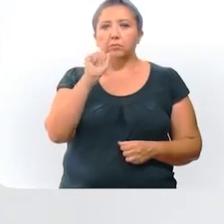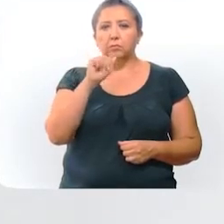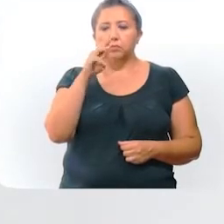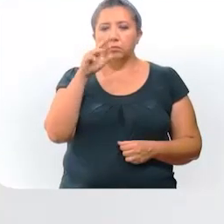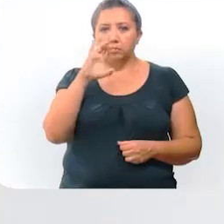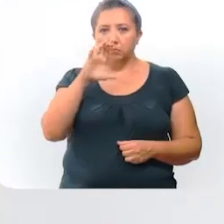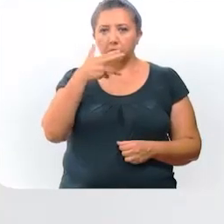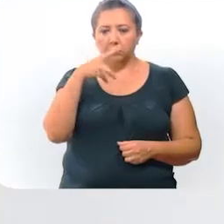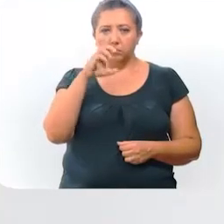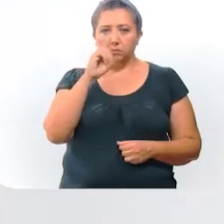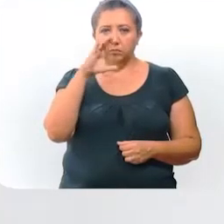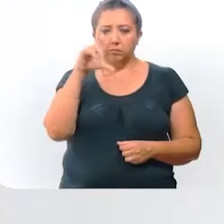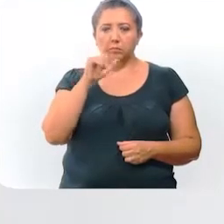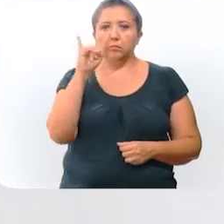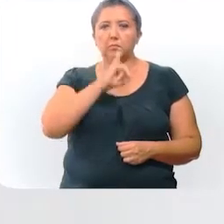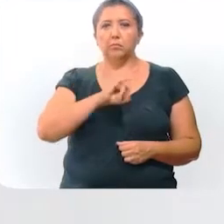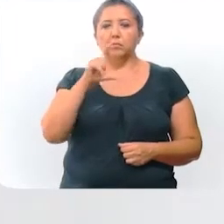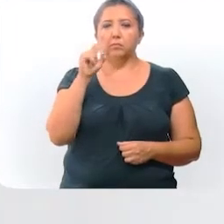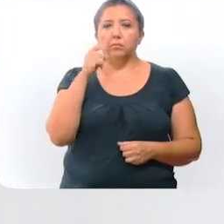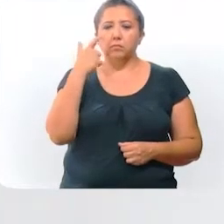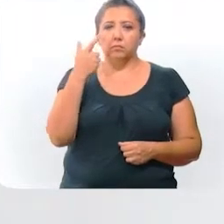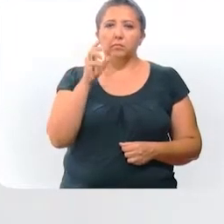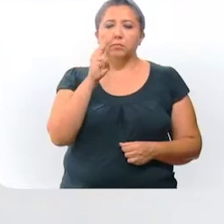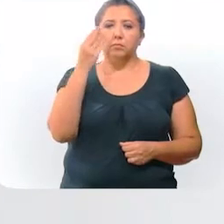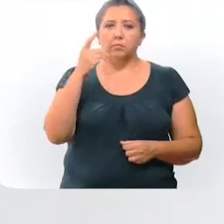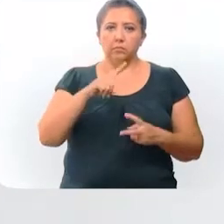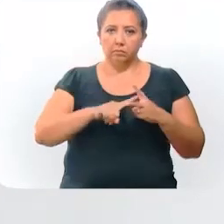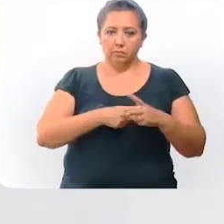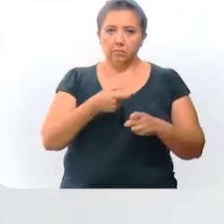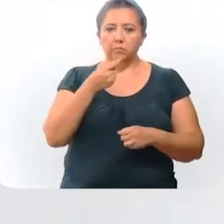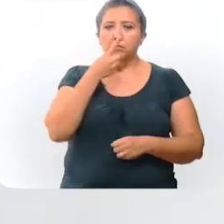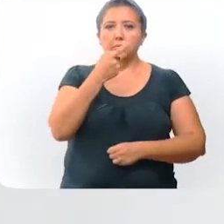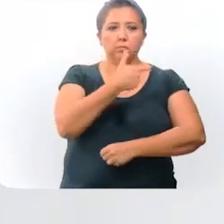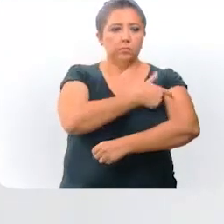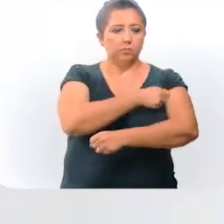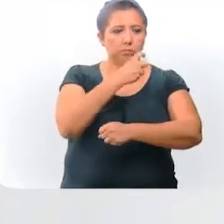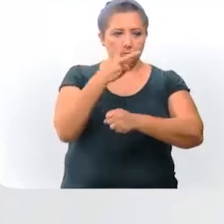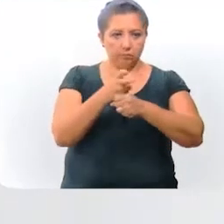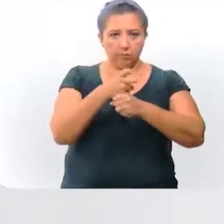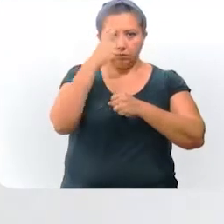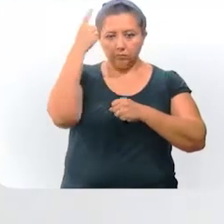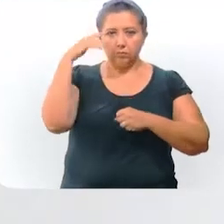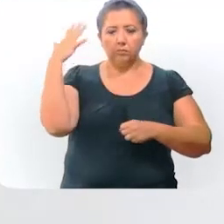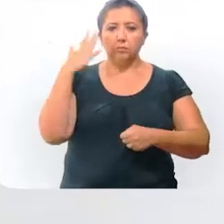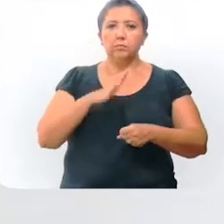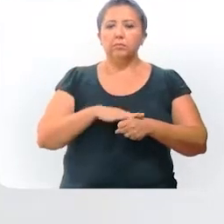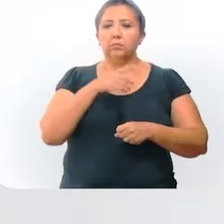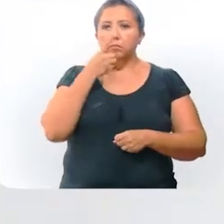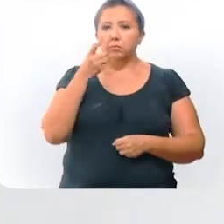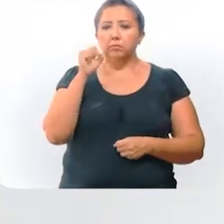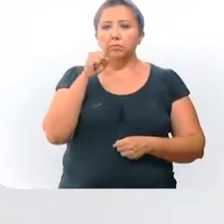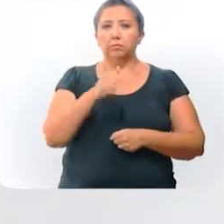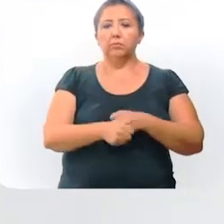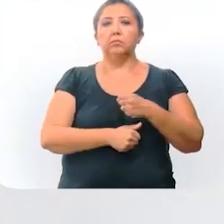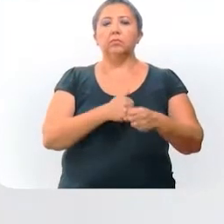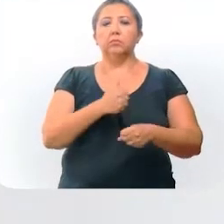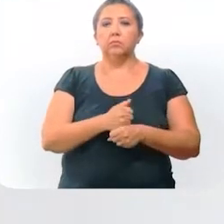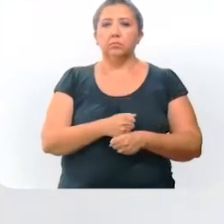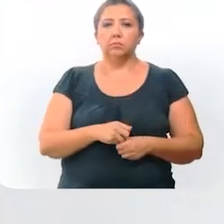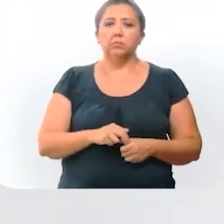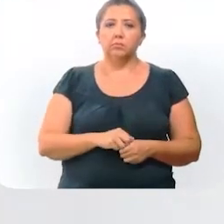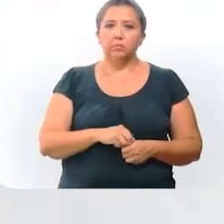El jueves 27 de mayo iniciará la aplicación de las segundas dosis para adultos mayores de 60 años en